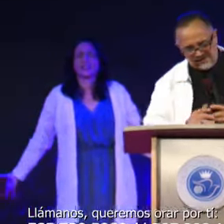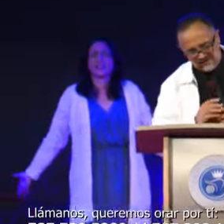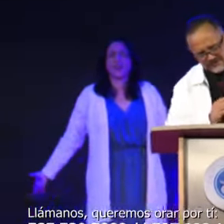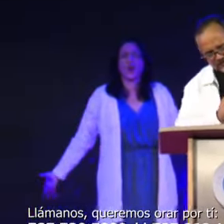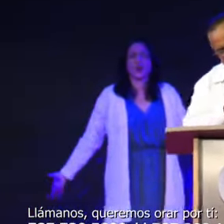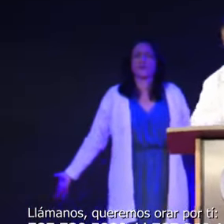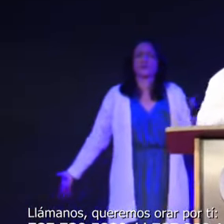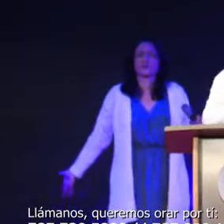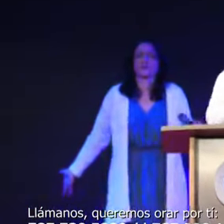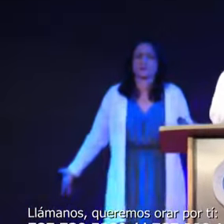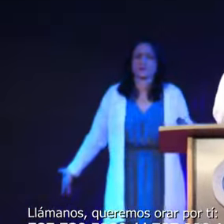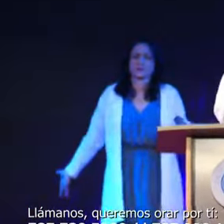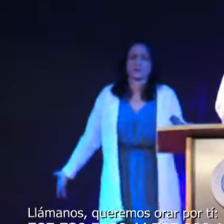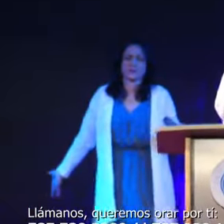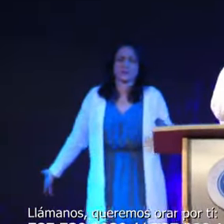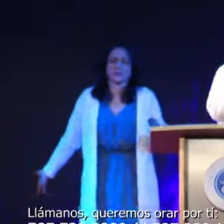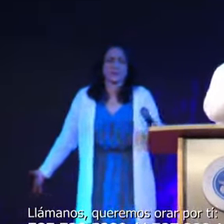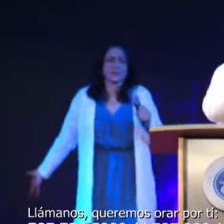Dios.